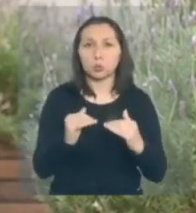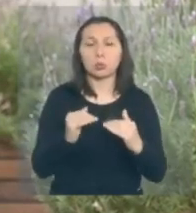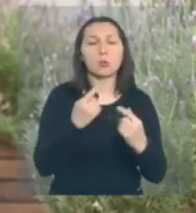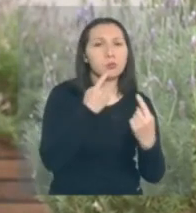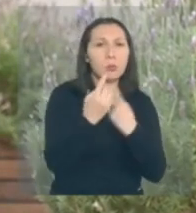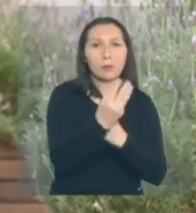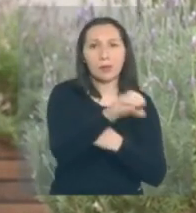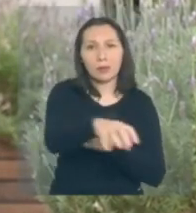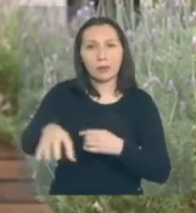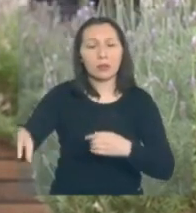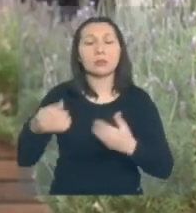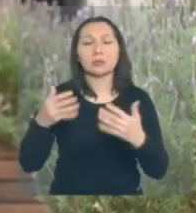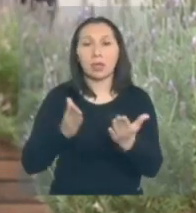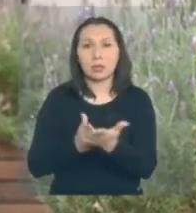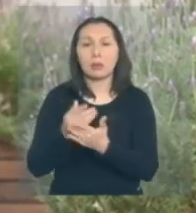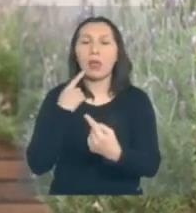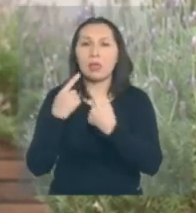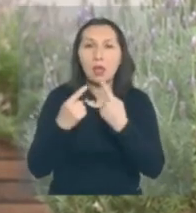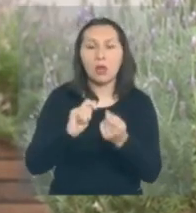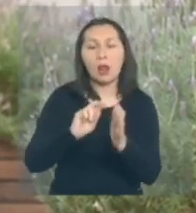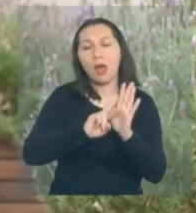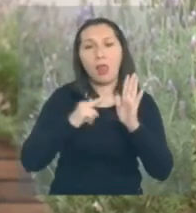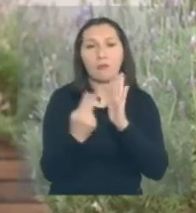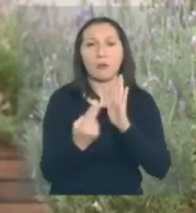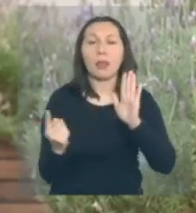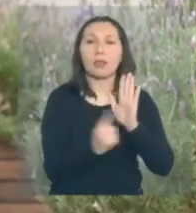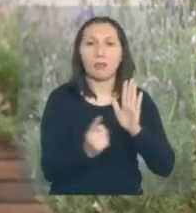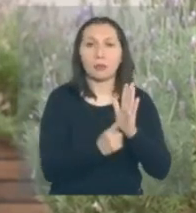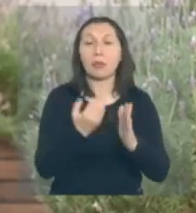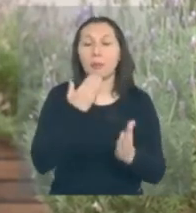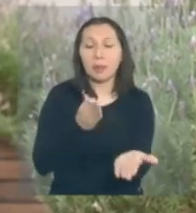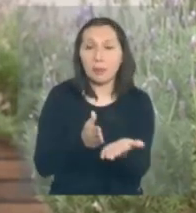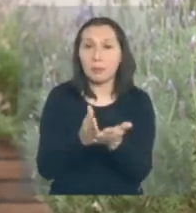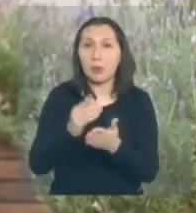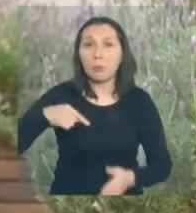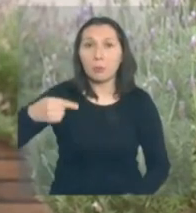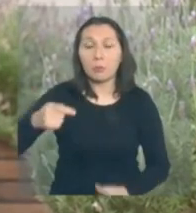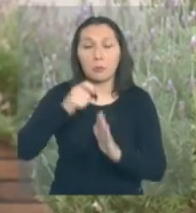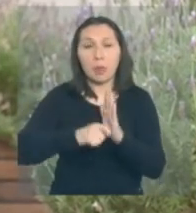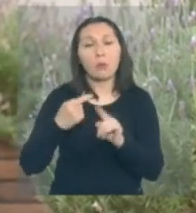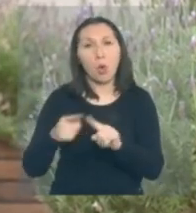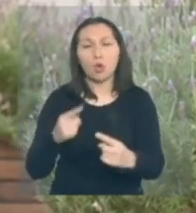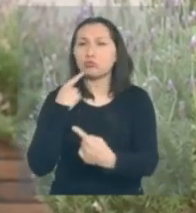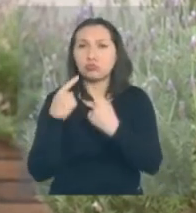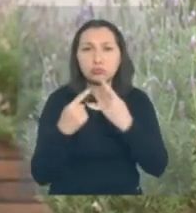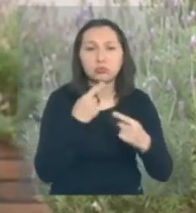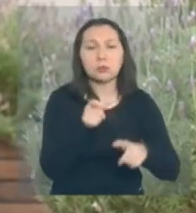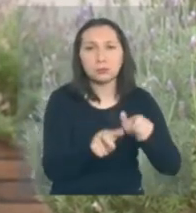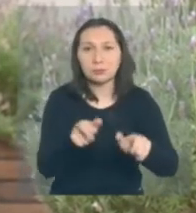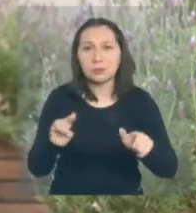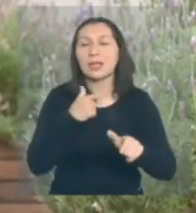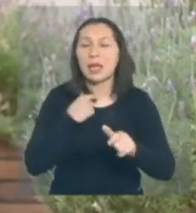tripartito. Está en curso los diálogos por la reforma tributaria. Van a iniciar también en los próximos meses otros diálogos sociales donde